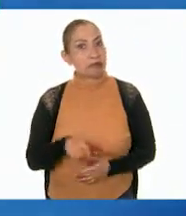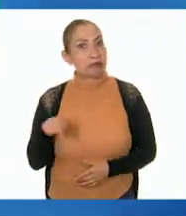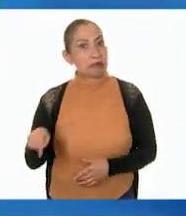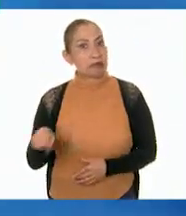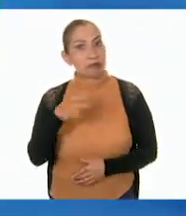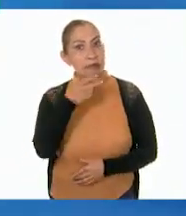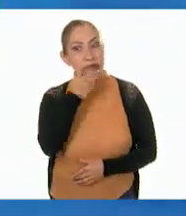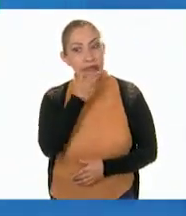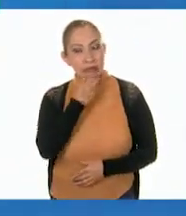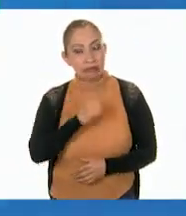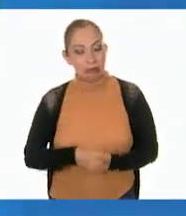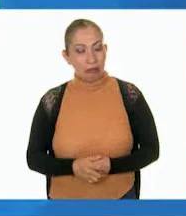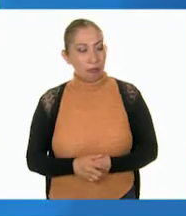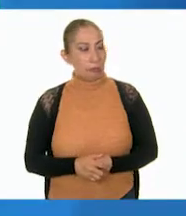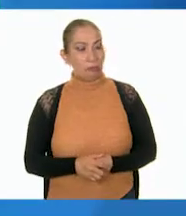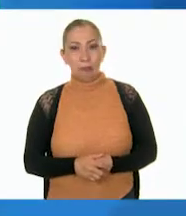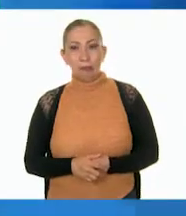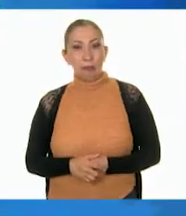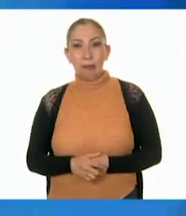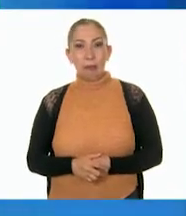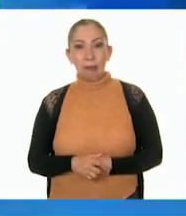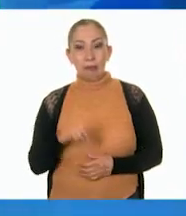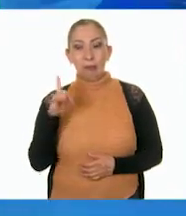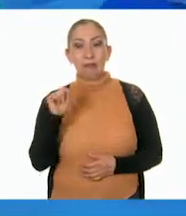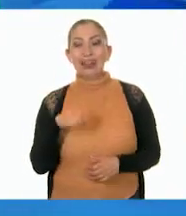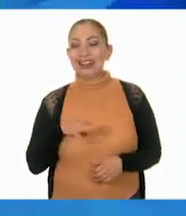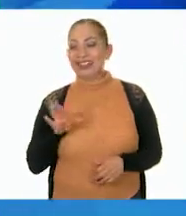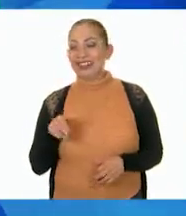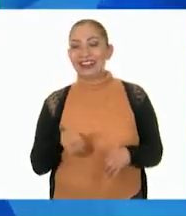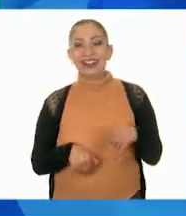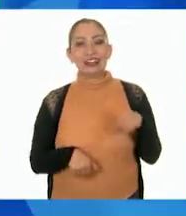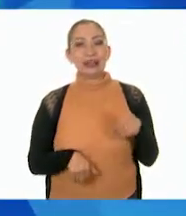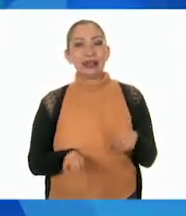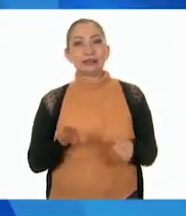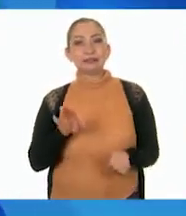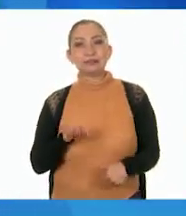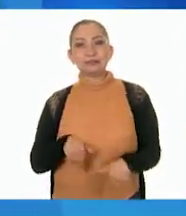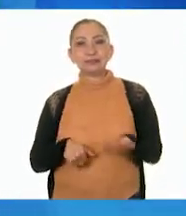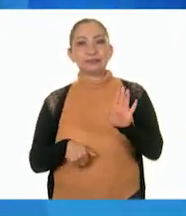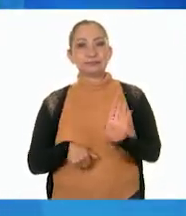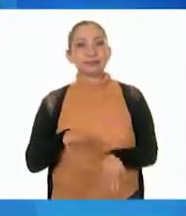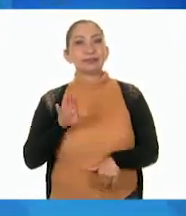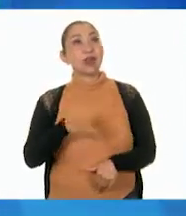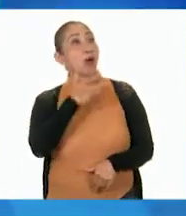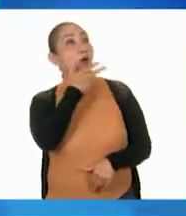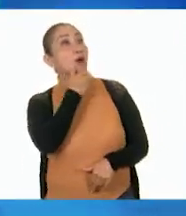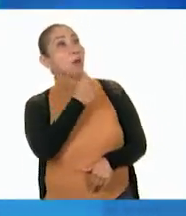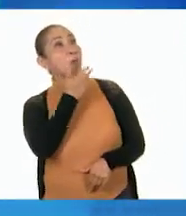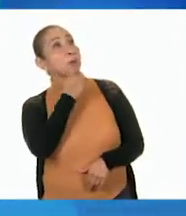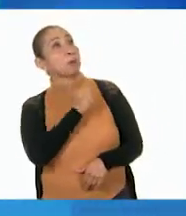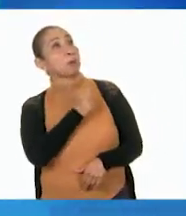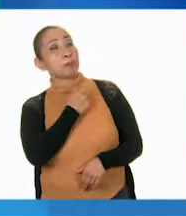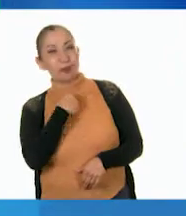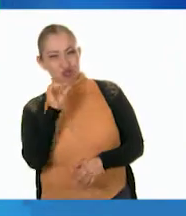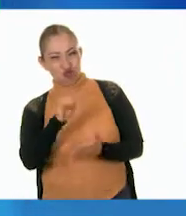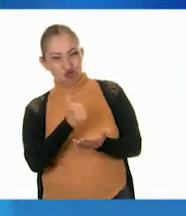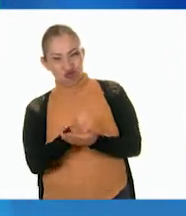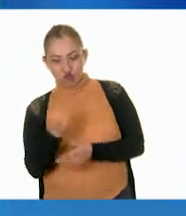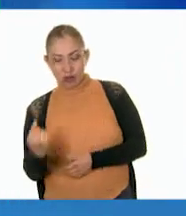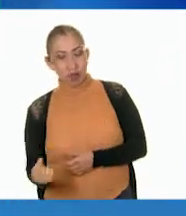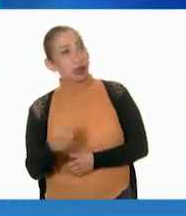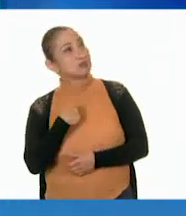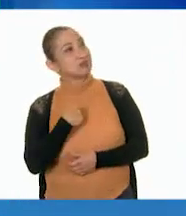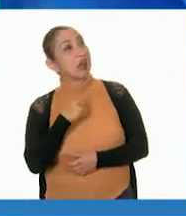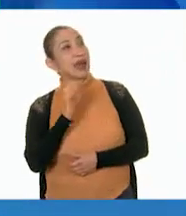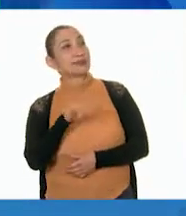valiente. Así que se fue caminando. Y el sastrecillo decidió ir a caminar los lugares que no había